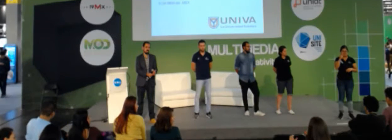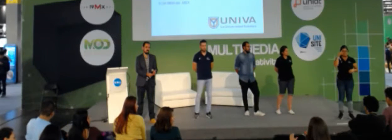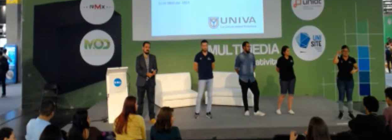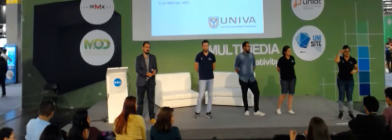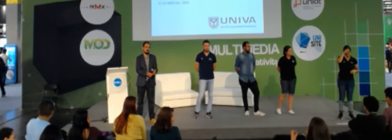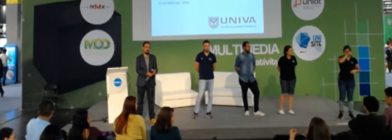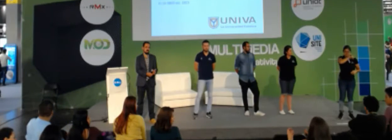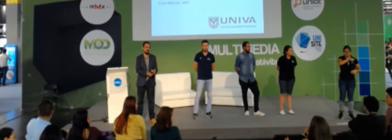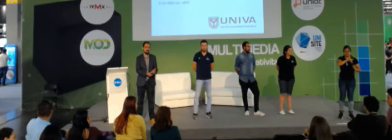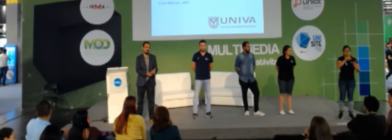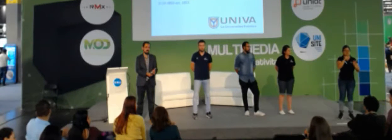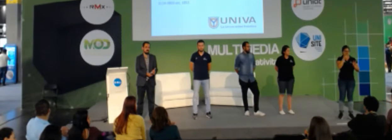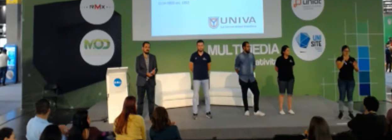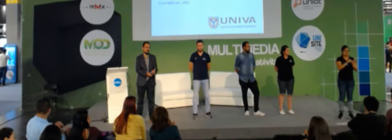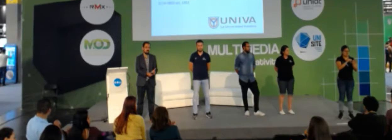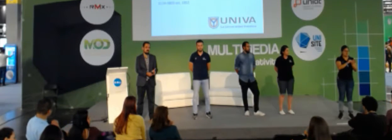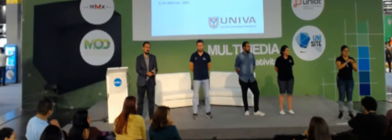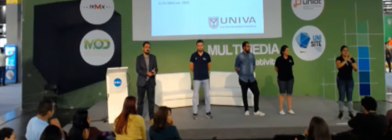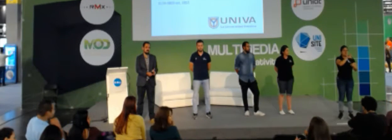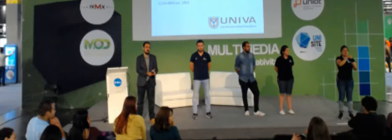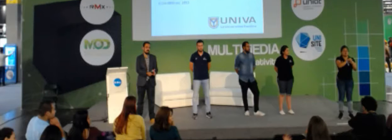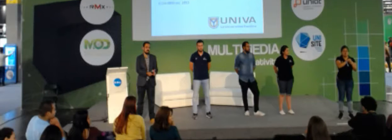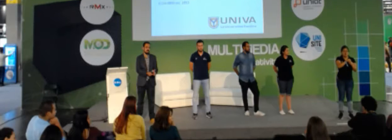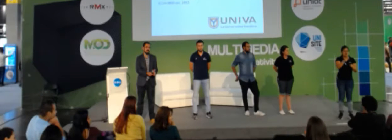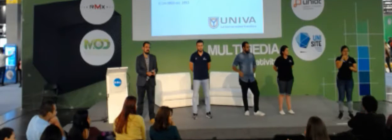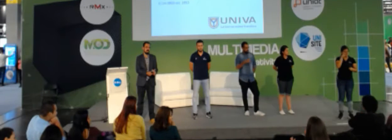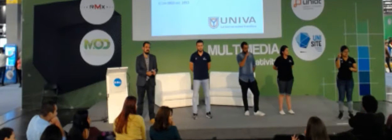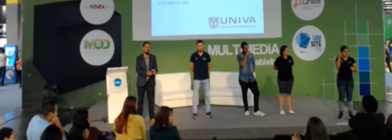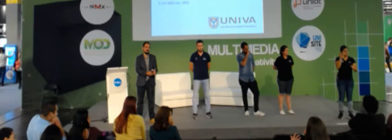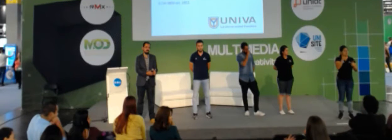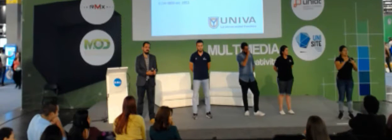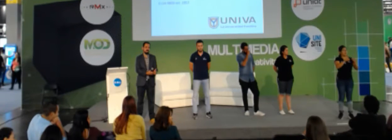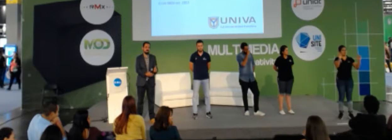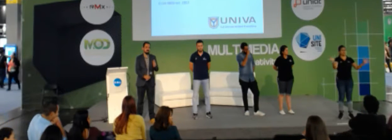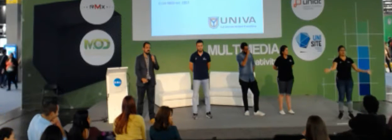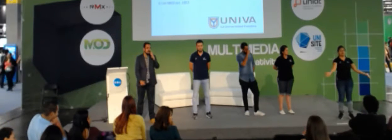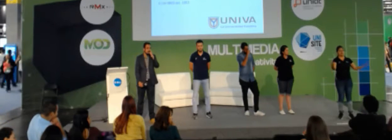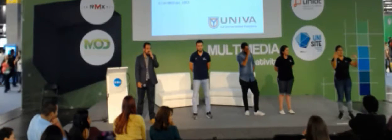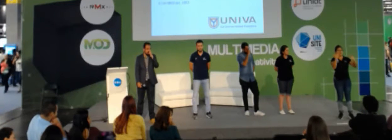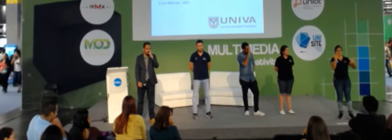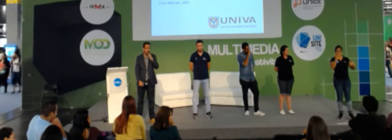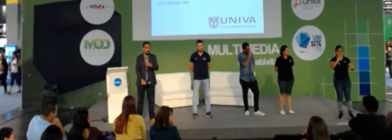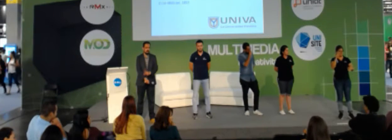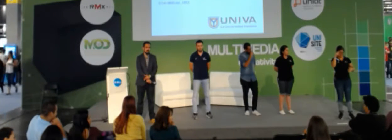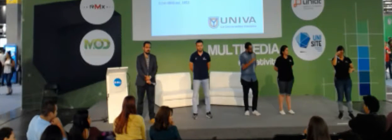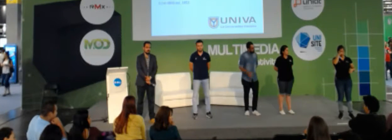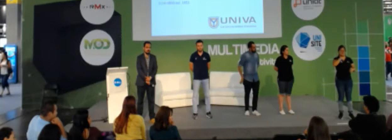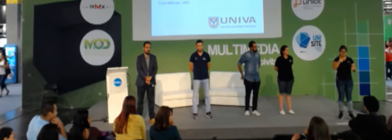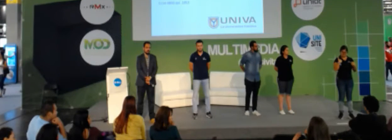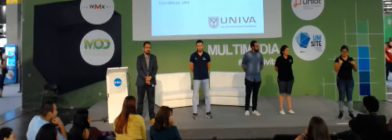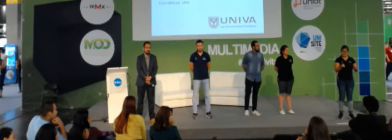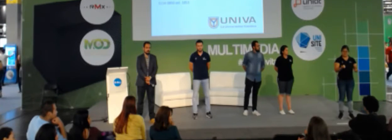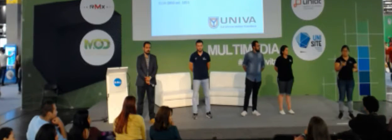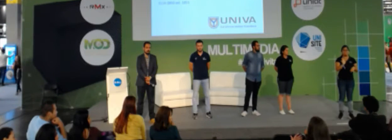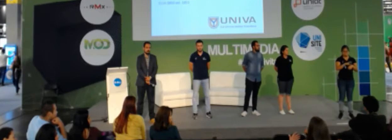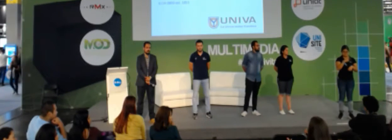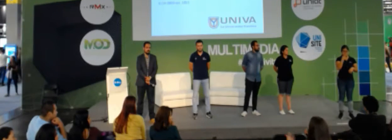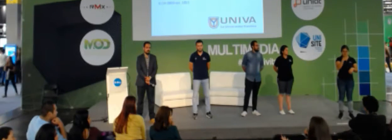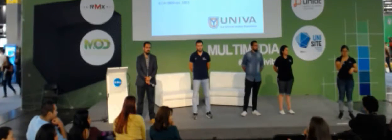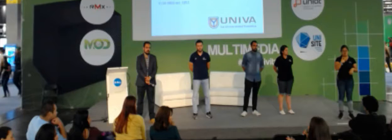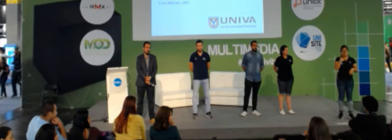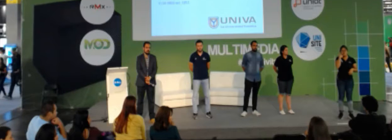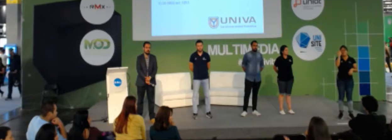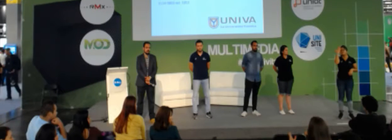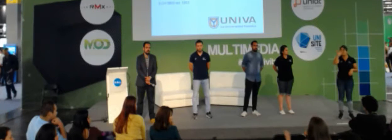de todavía el tema de inclusión, no es tan abierto, a lo mejor no es tan sencillo, entonces, pues